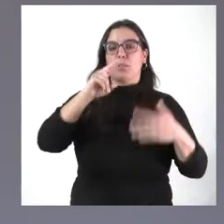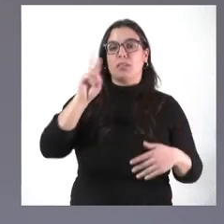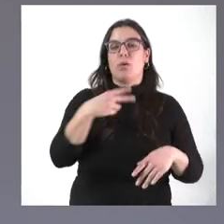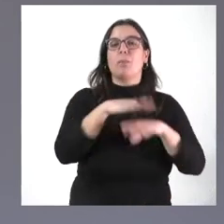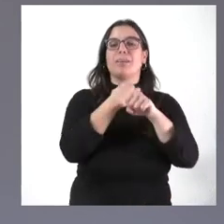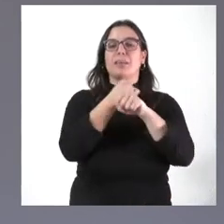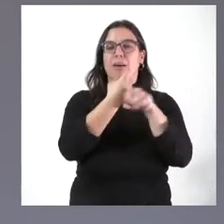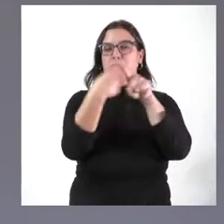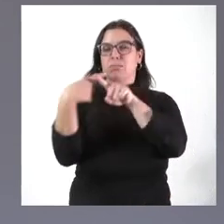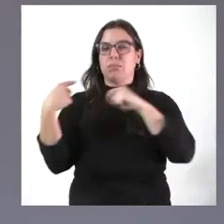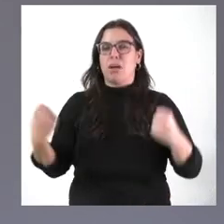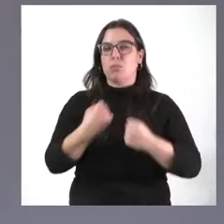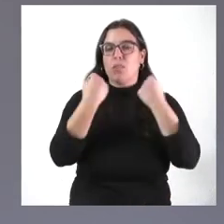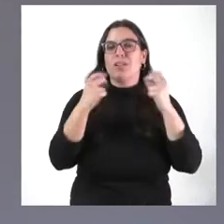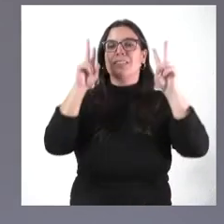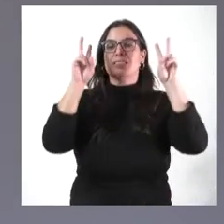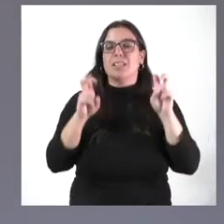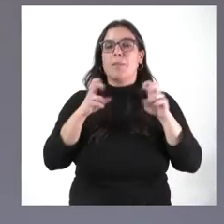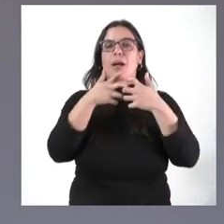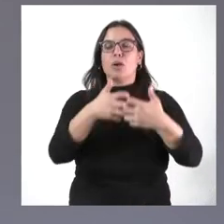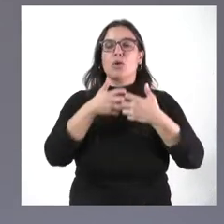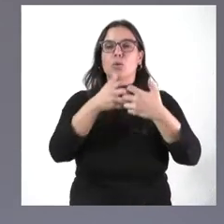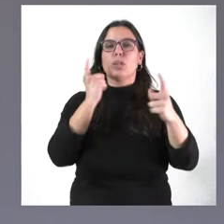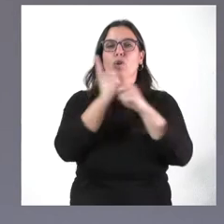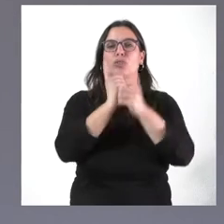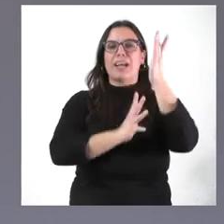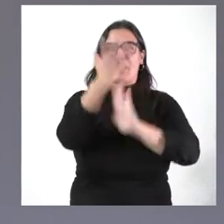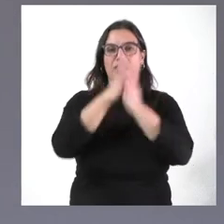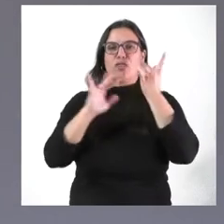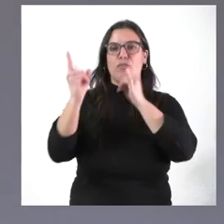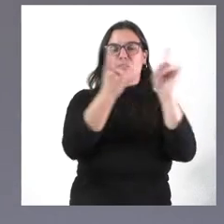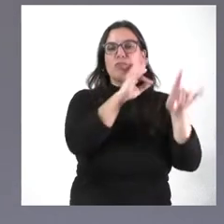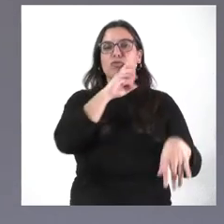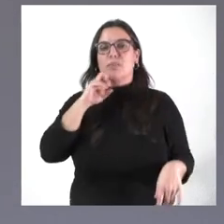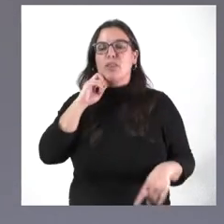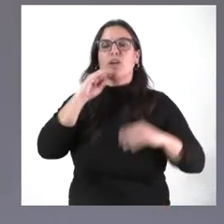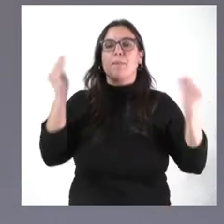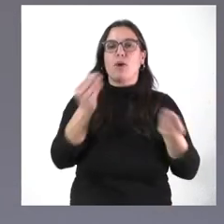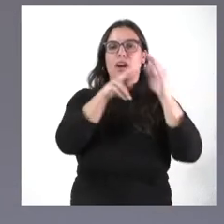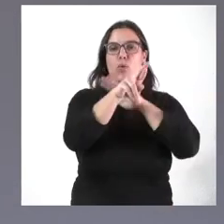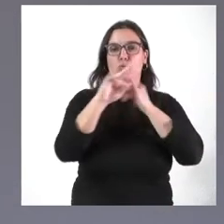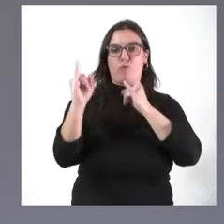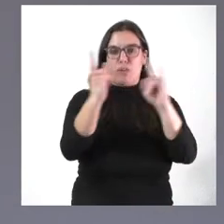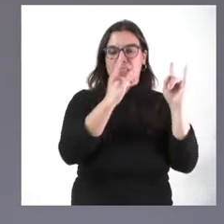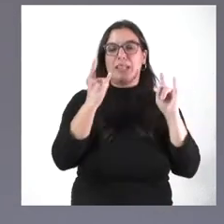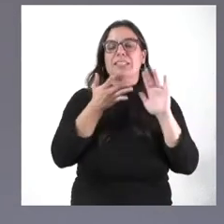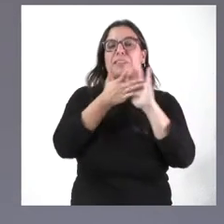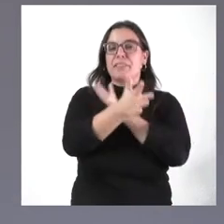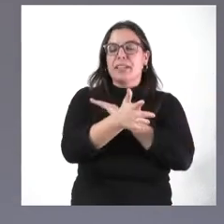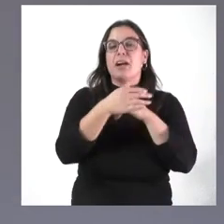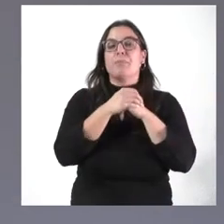trabajos y actuaciones en materia de lucha contra los forestales conservación y mejora de los recursos forestales estamos hablando de